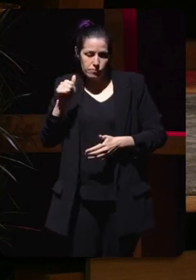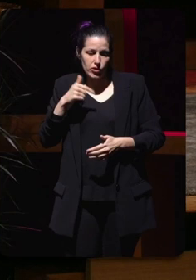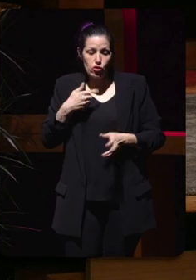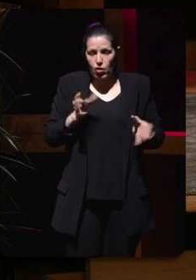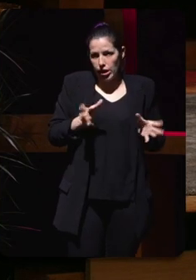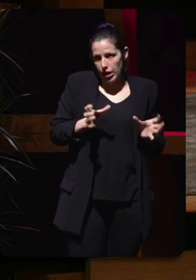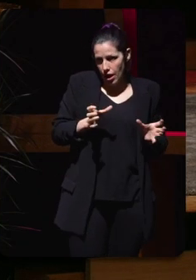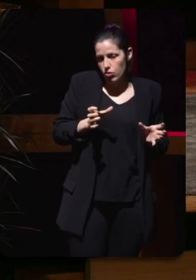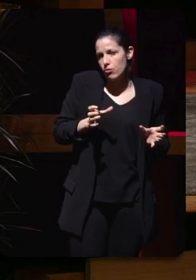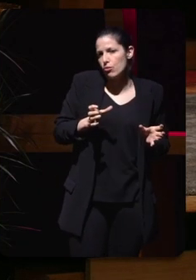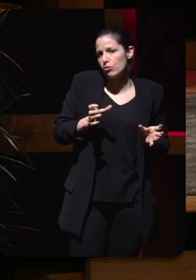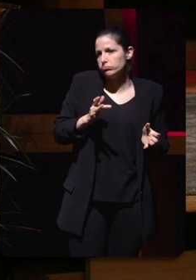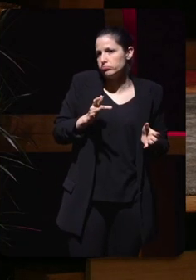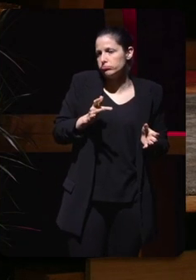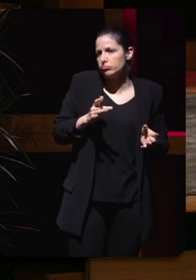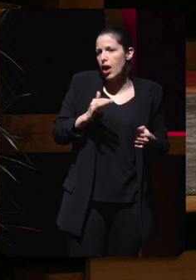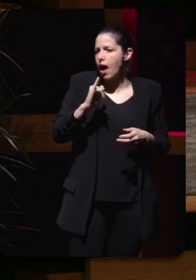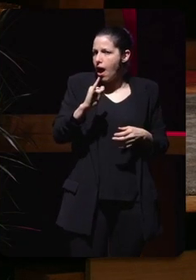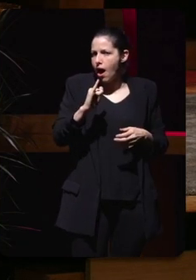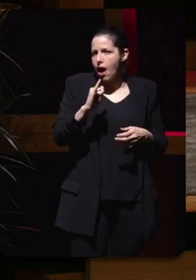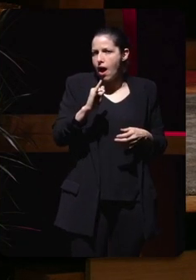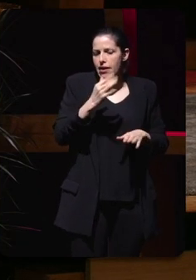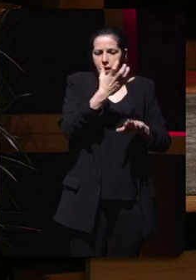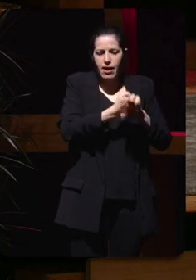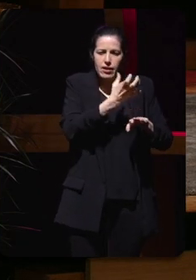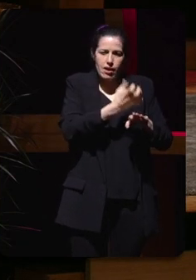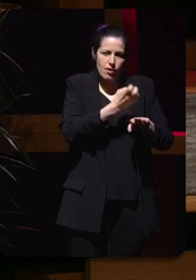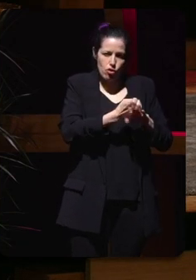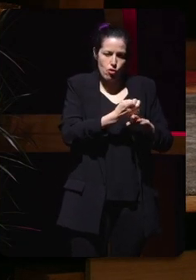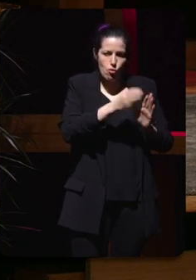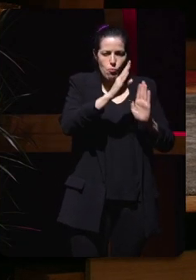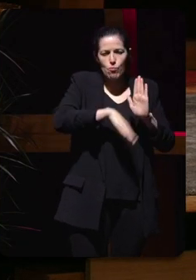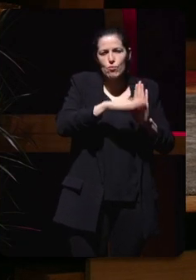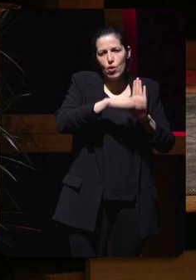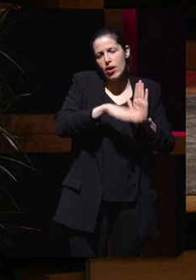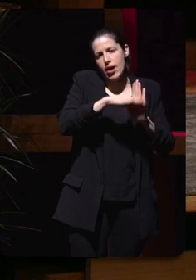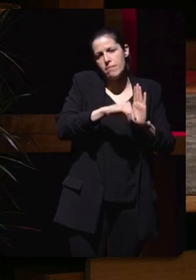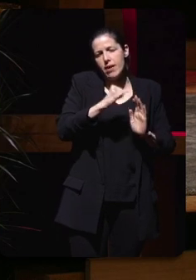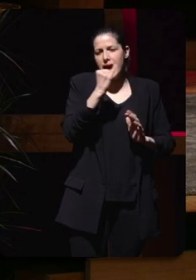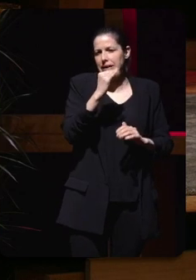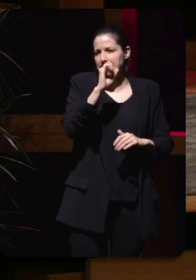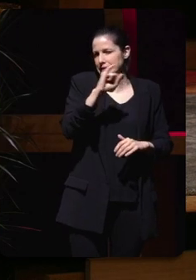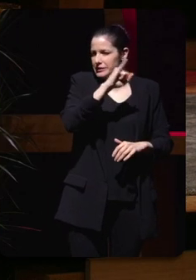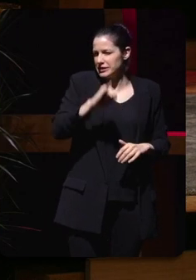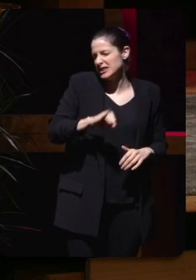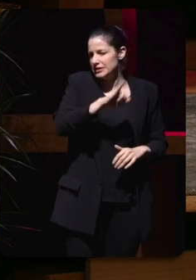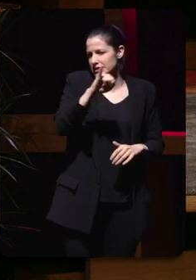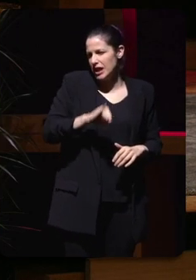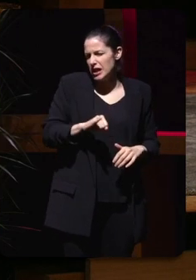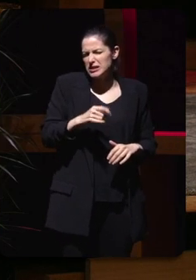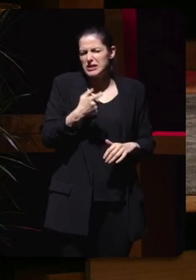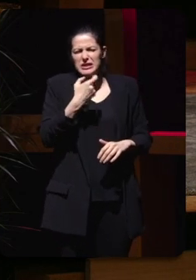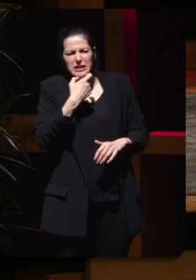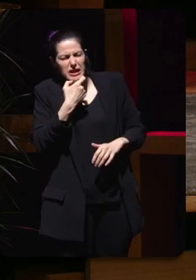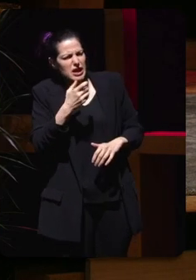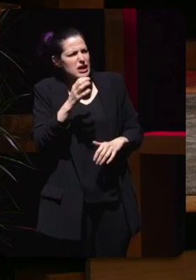radio, había una grabación de un programa de jazz, que había un grupo de jazz americano o, británico, no me acuerdo, pero